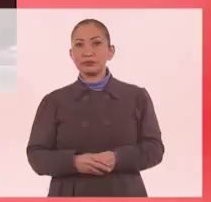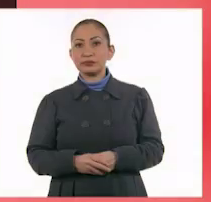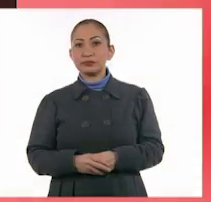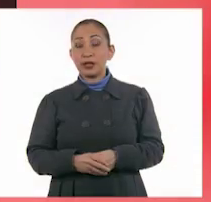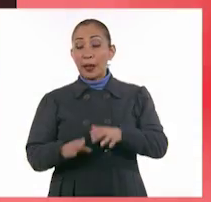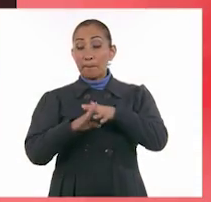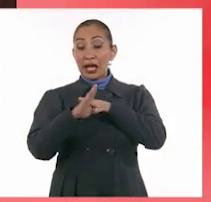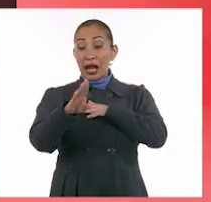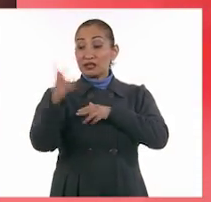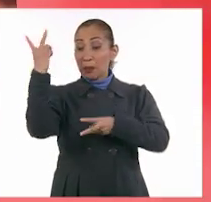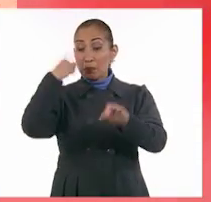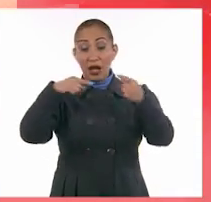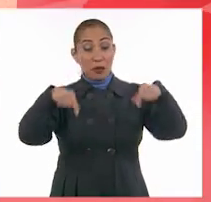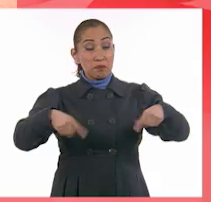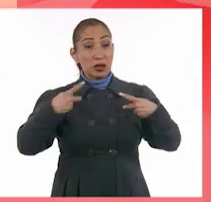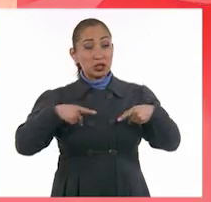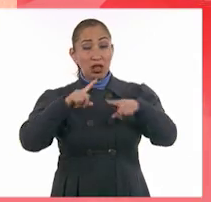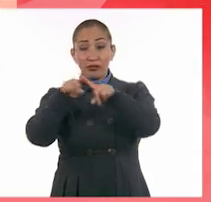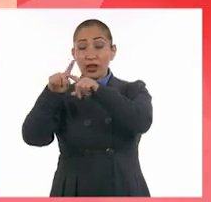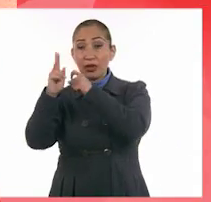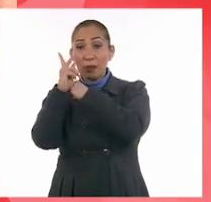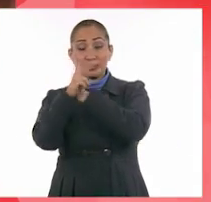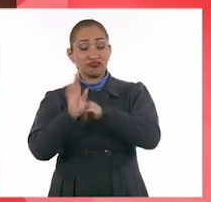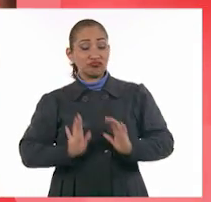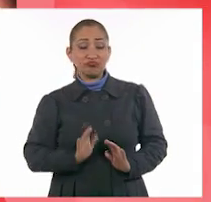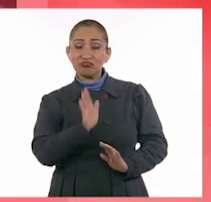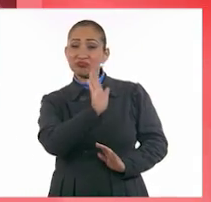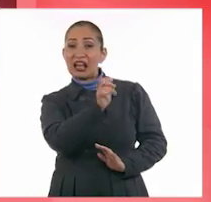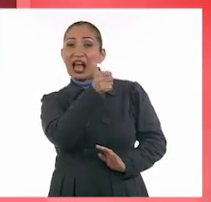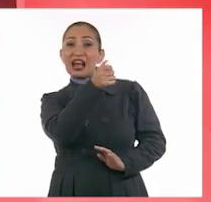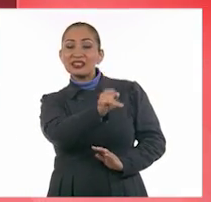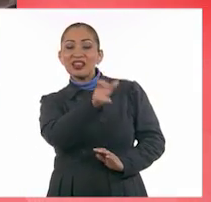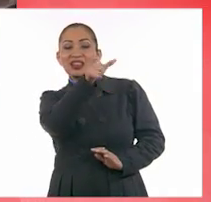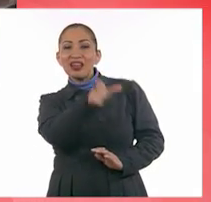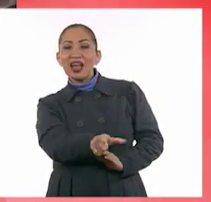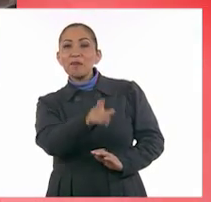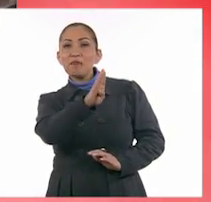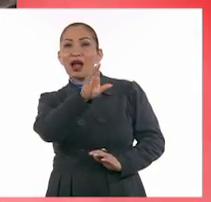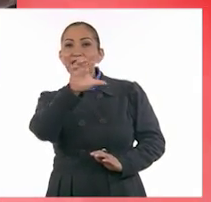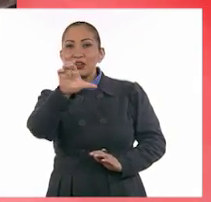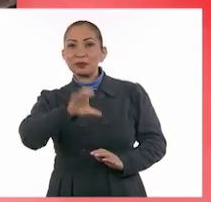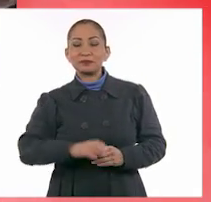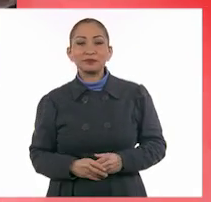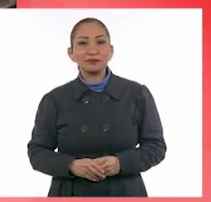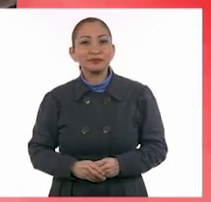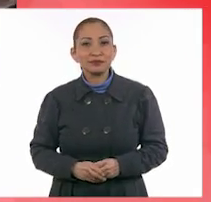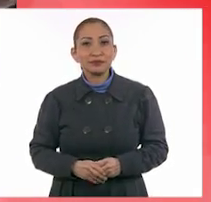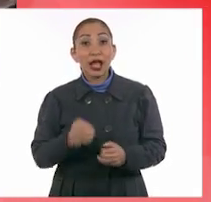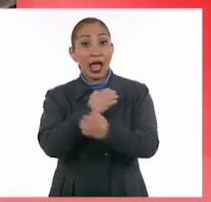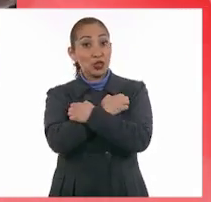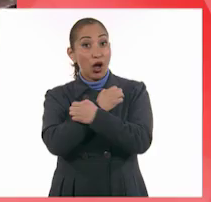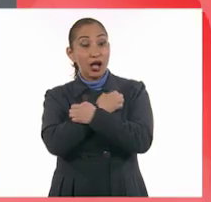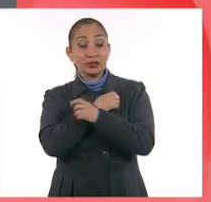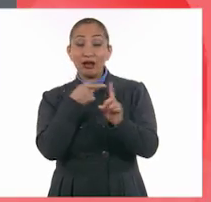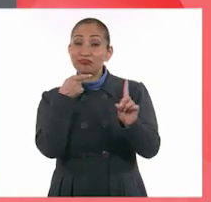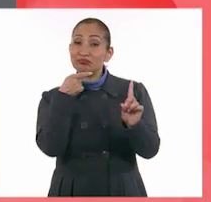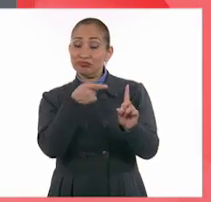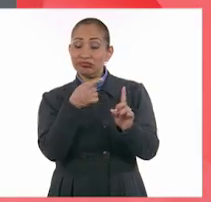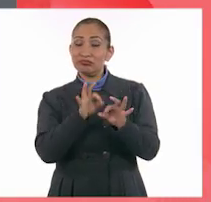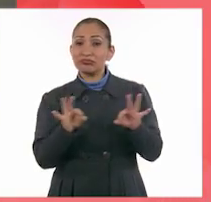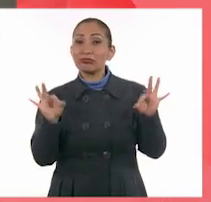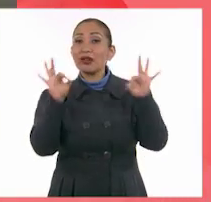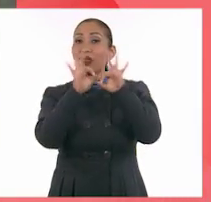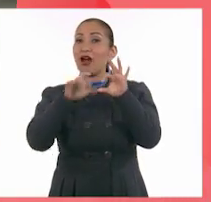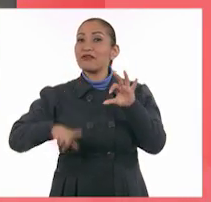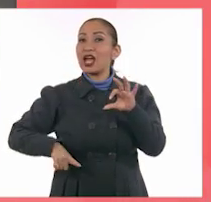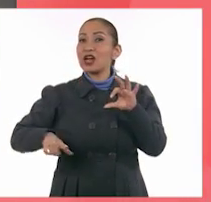La migración sin duda es una de las características principales que definen la personalidad de Baja California. Y la educación ha sido una de las prioridades